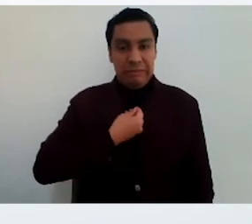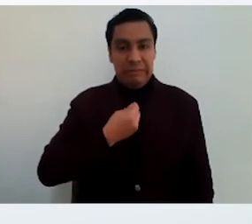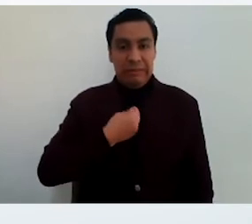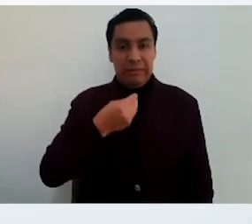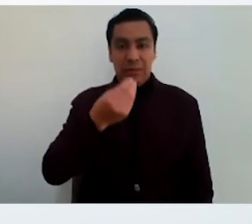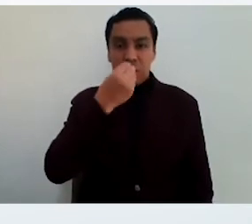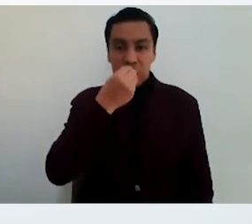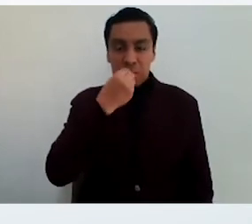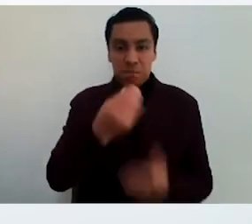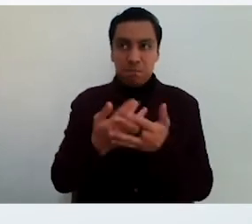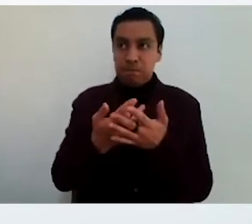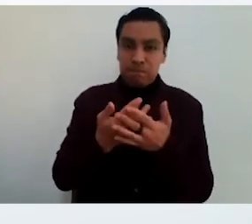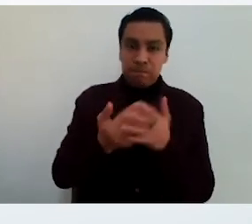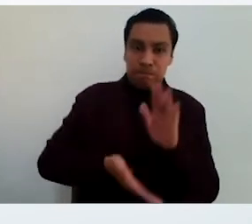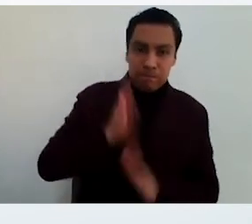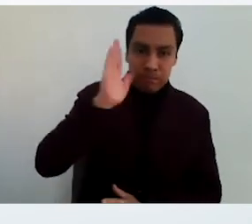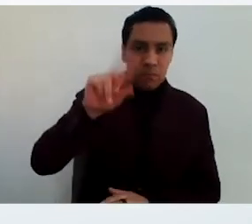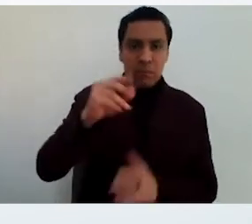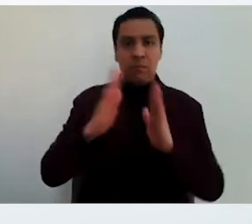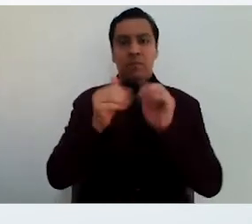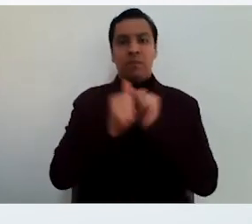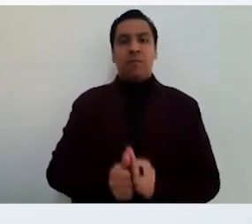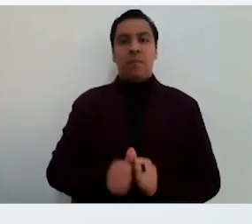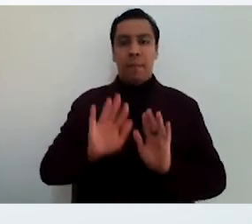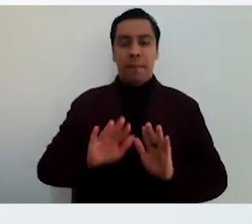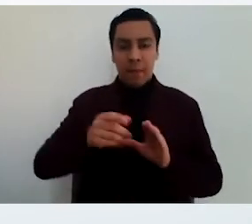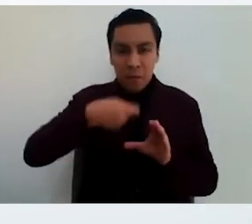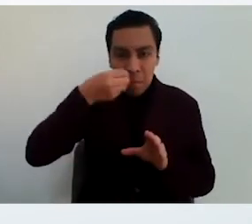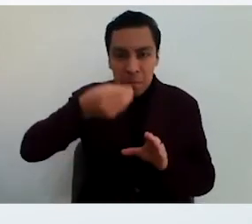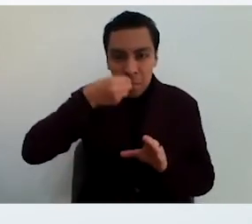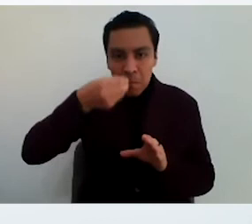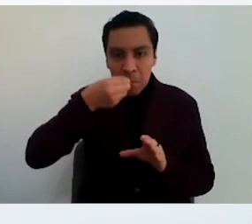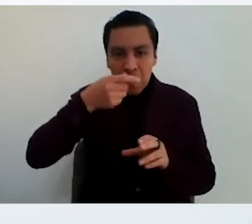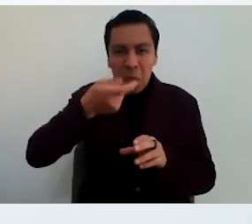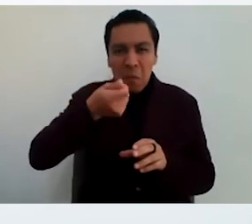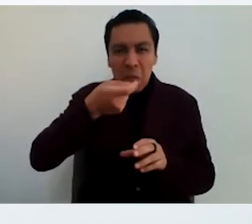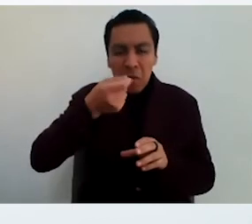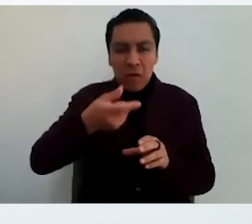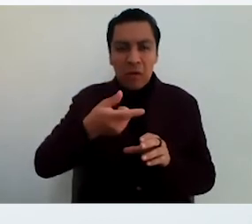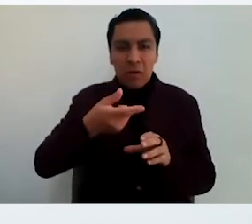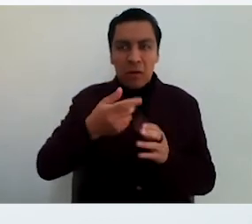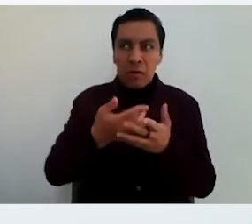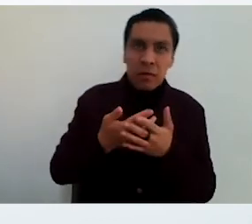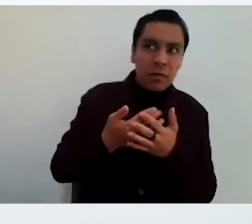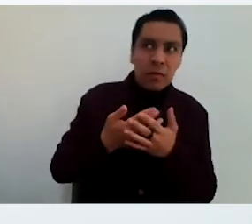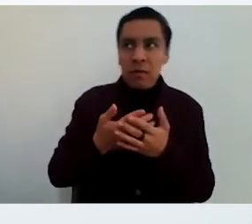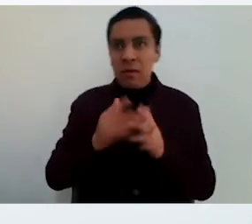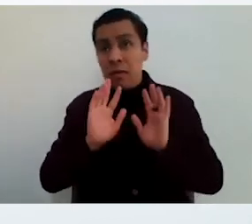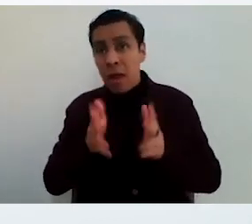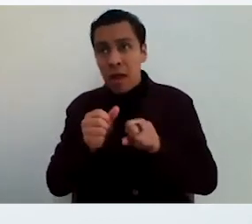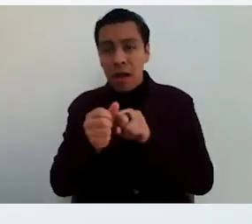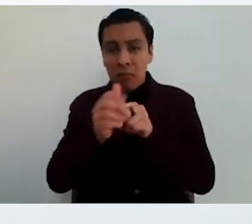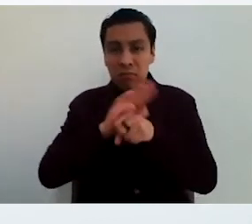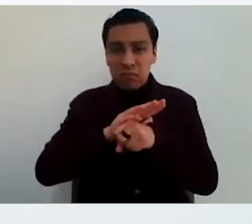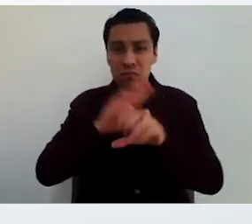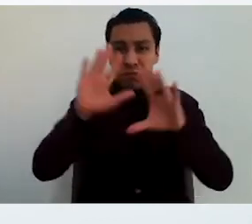semanas más antes que aguantar el tema del contagio y esperar a que de veras bajen y se estabilicen